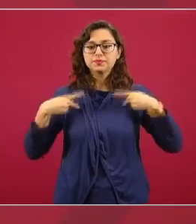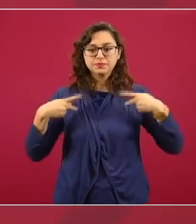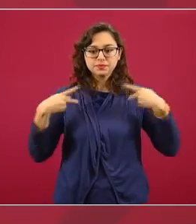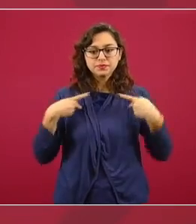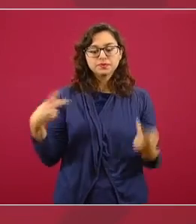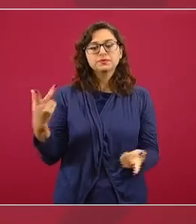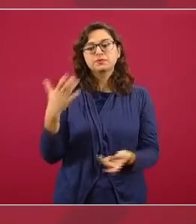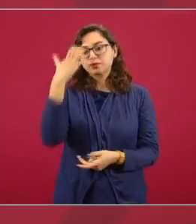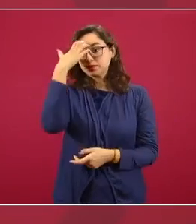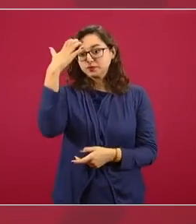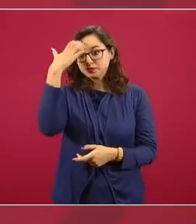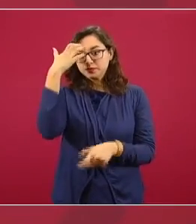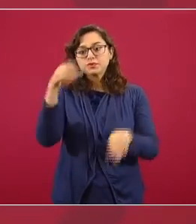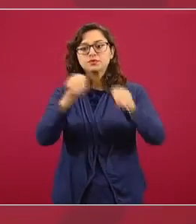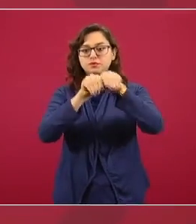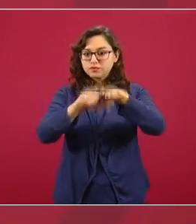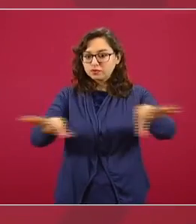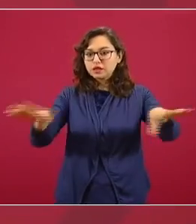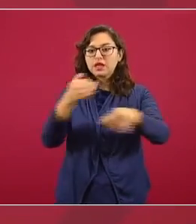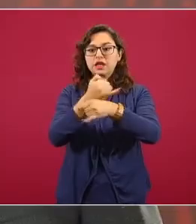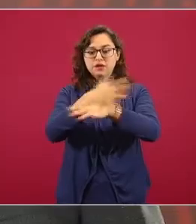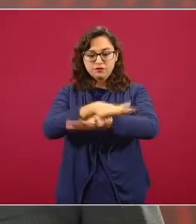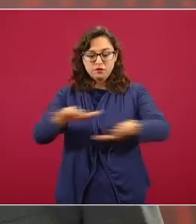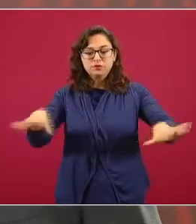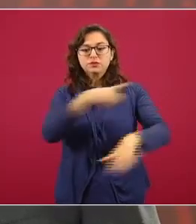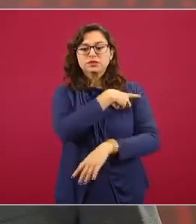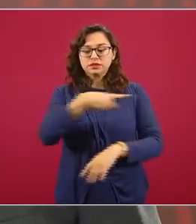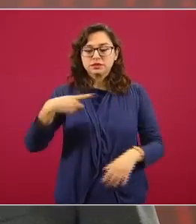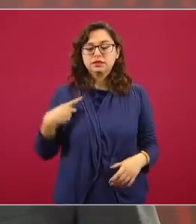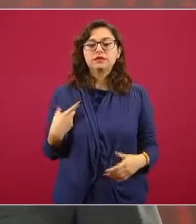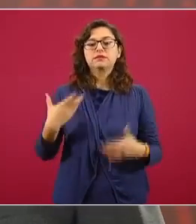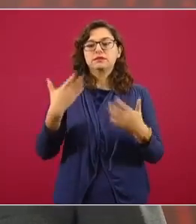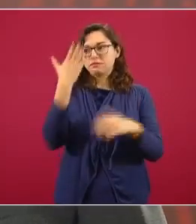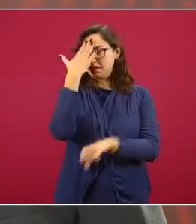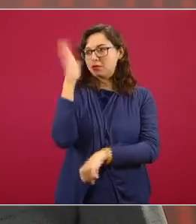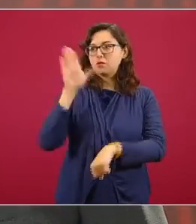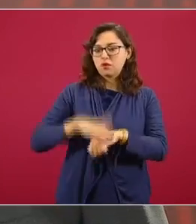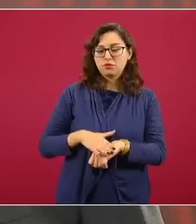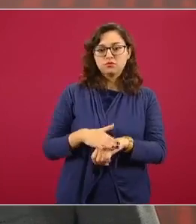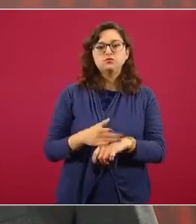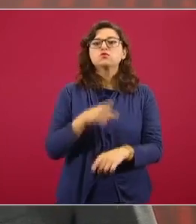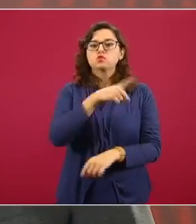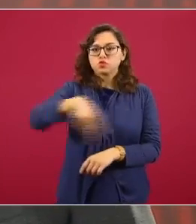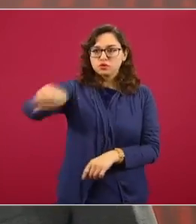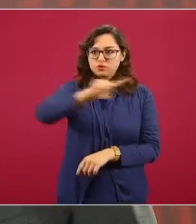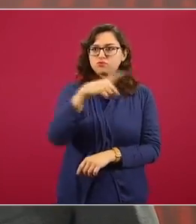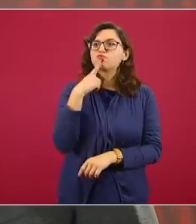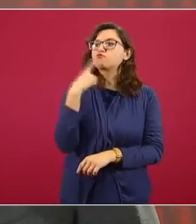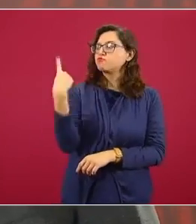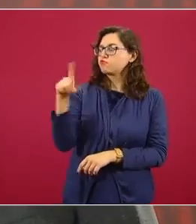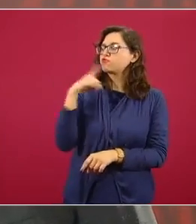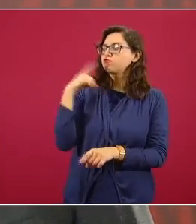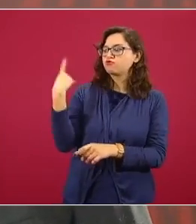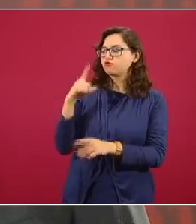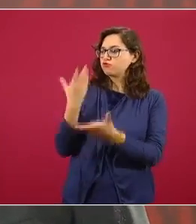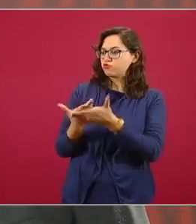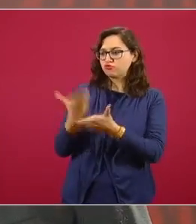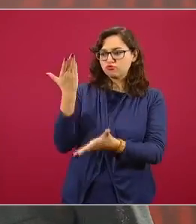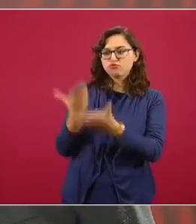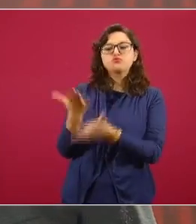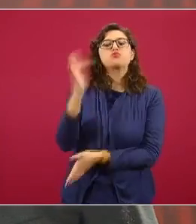conocer que existe esa institución donde se pueden presentar todas las